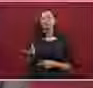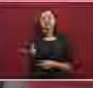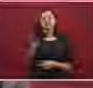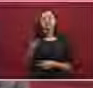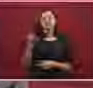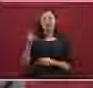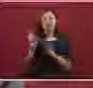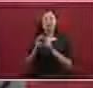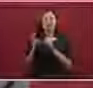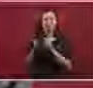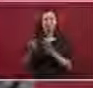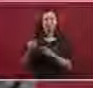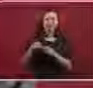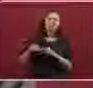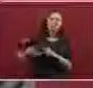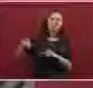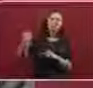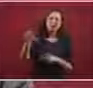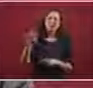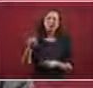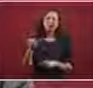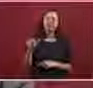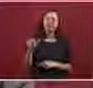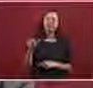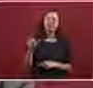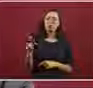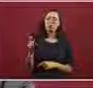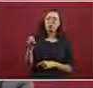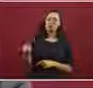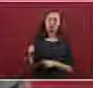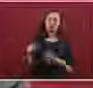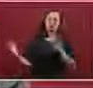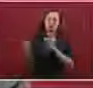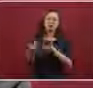Tampico hacia Matamoros, esa la costa.